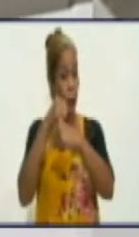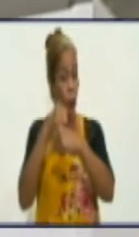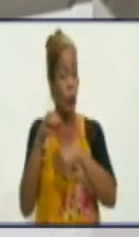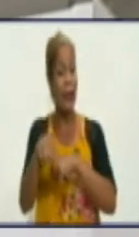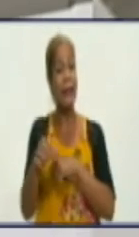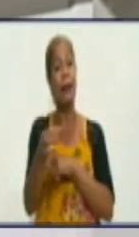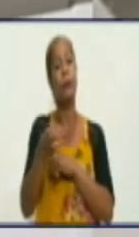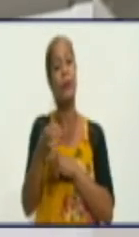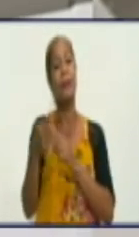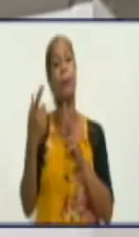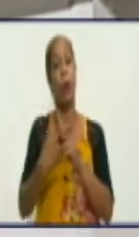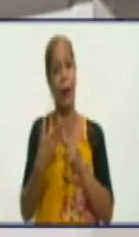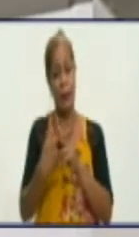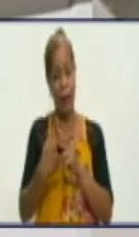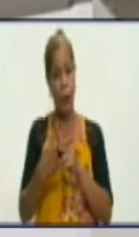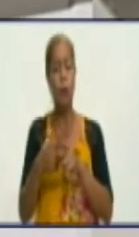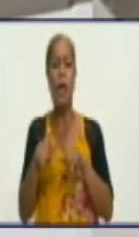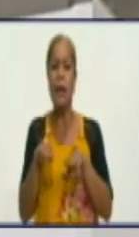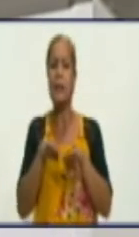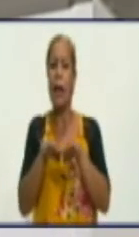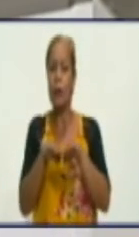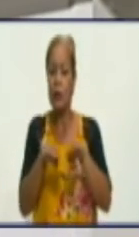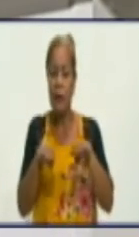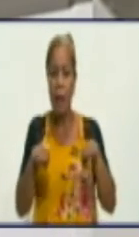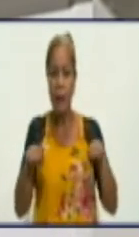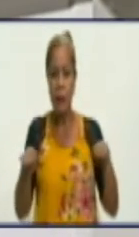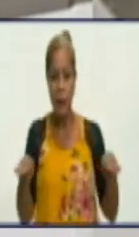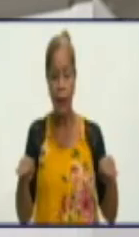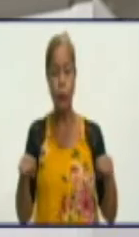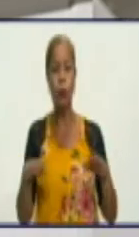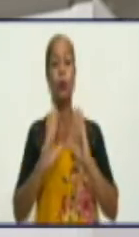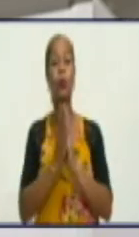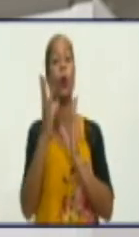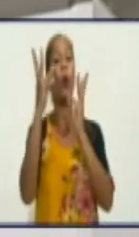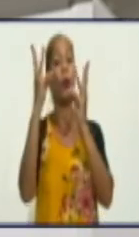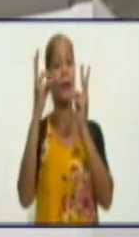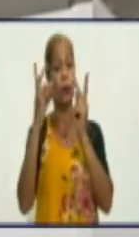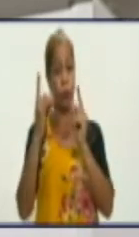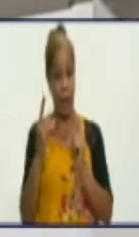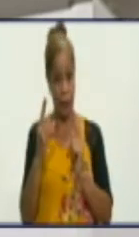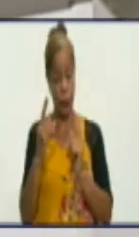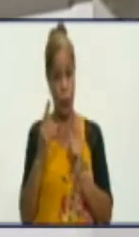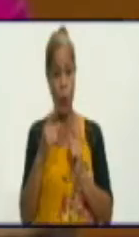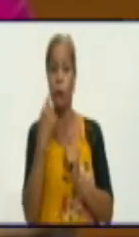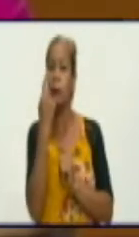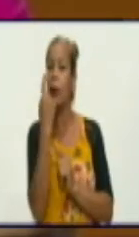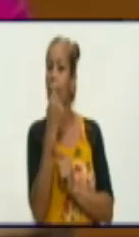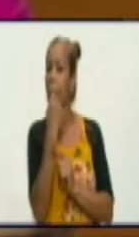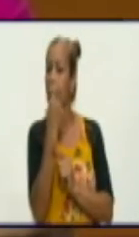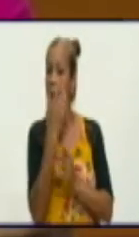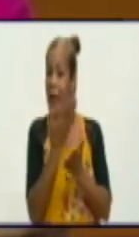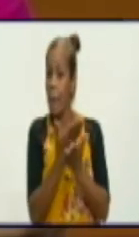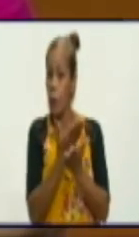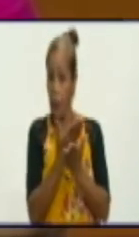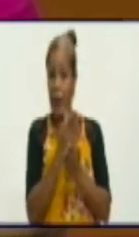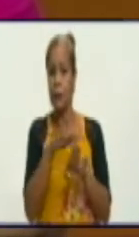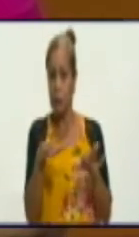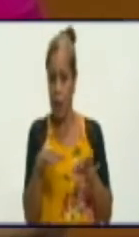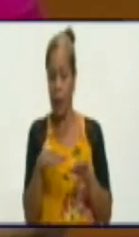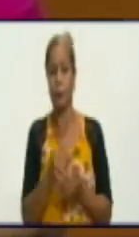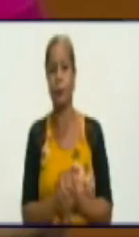estabilizando y se ha ido estabilizando el tema de resultados de PCR. Ya no tenemos aquella cantidad de personas pendientes. O sea,